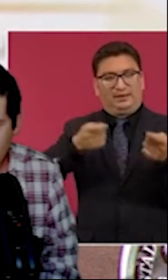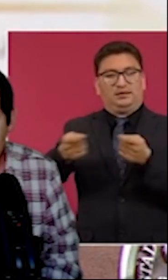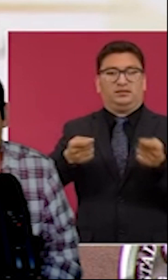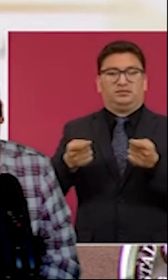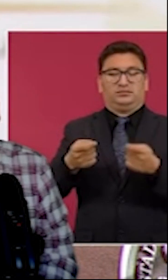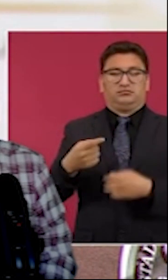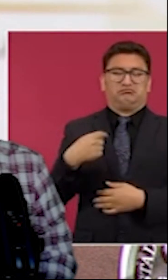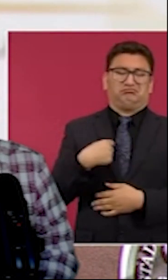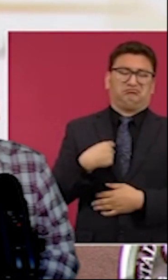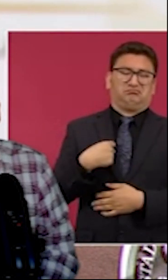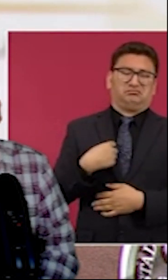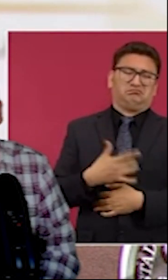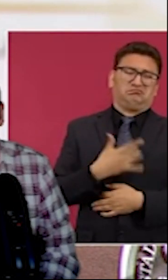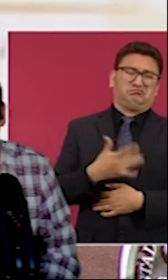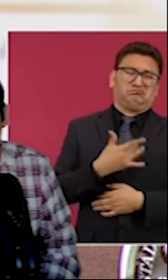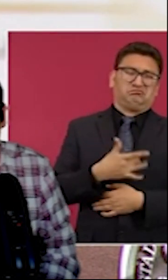Yo siento que